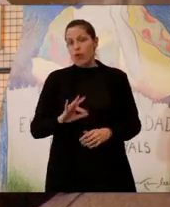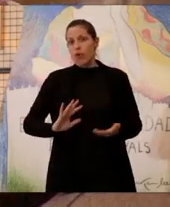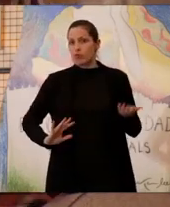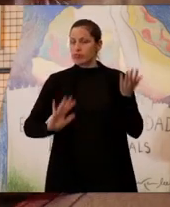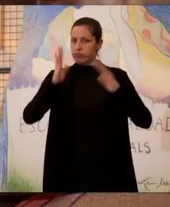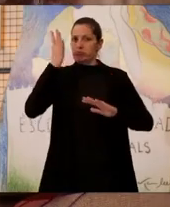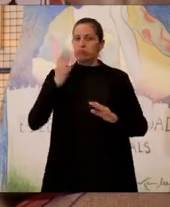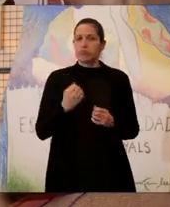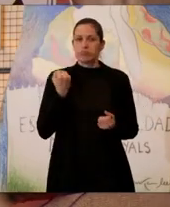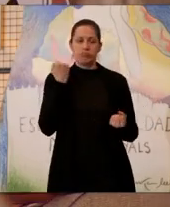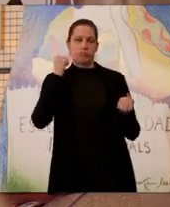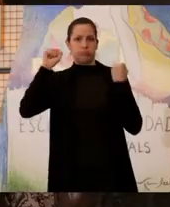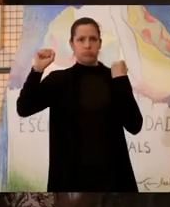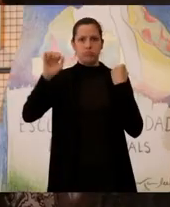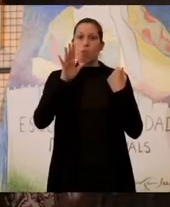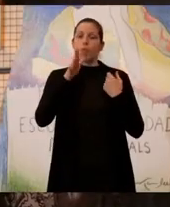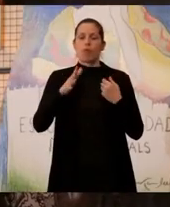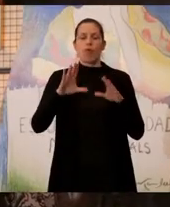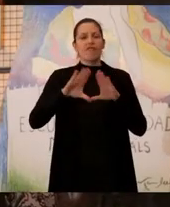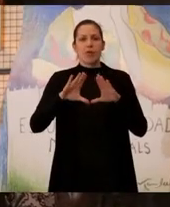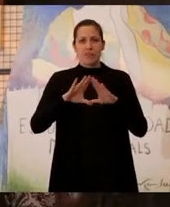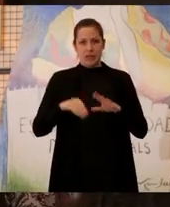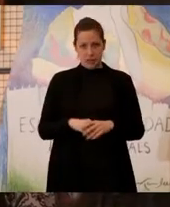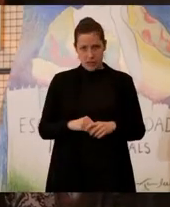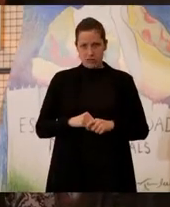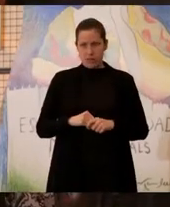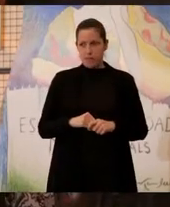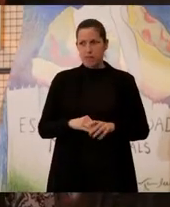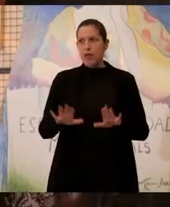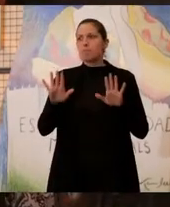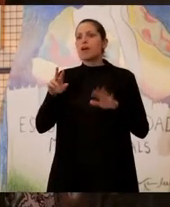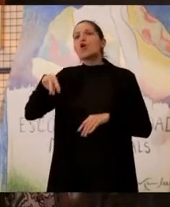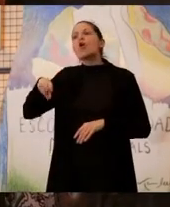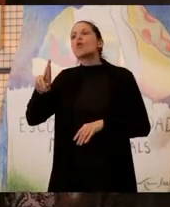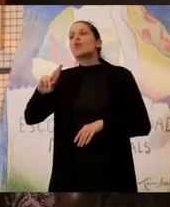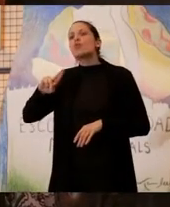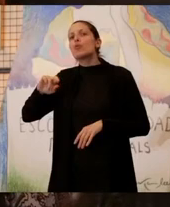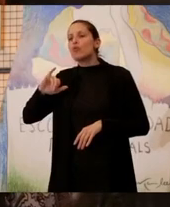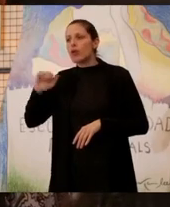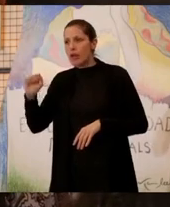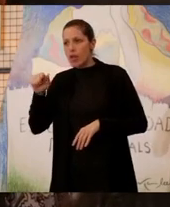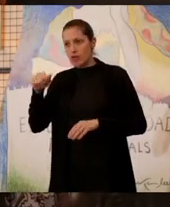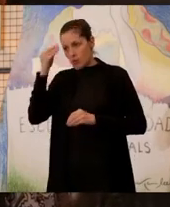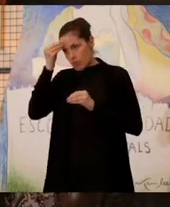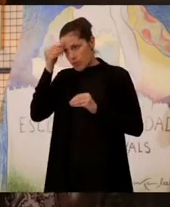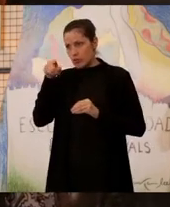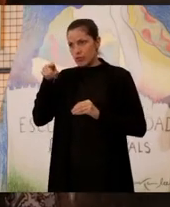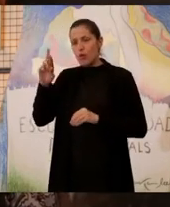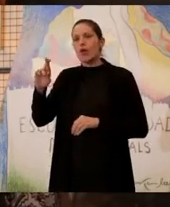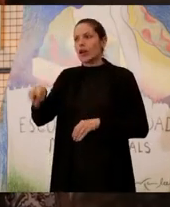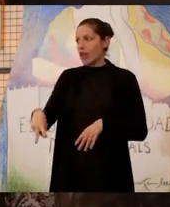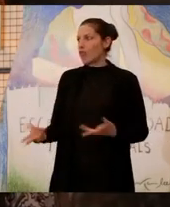feministas pero Nuria si dices esto yo creo que tiene toda la razón Carmela